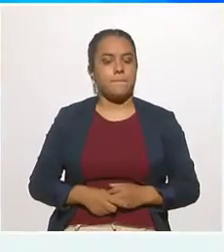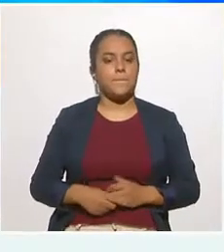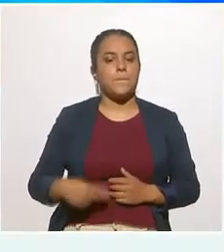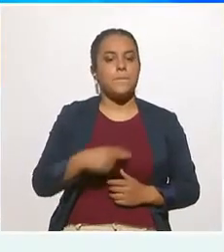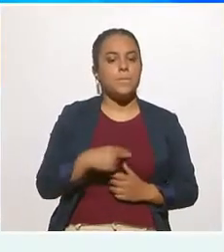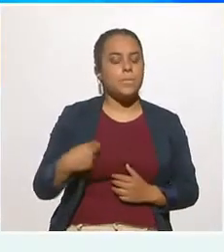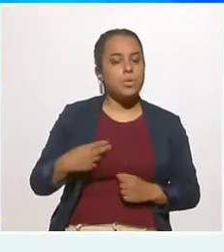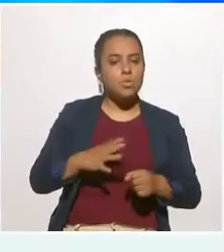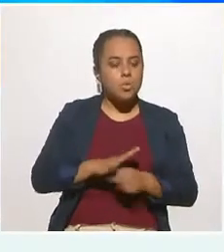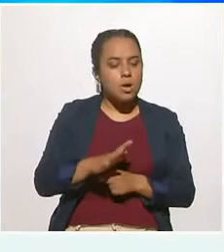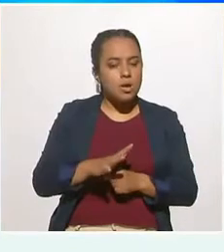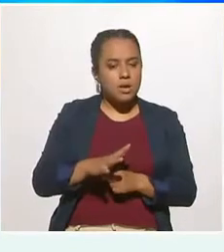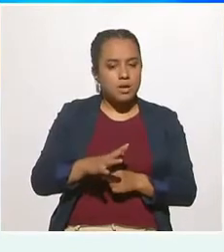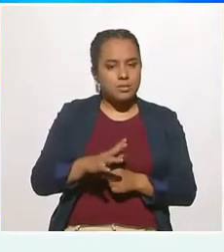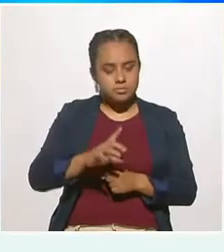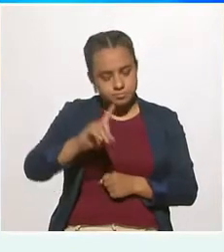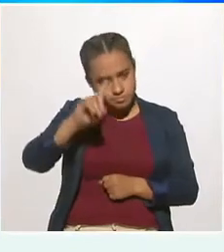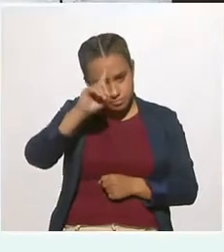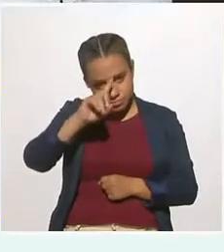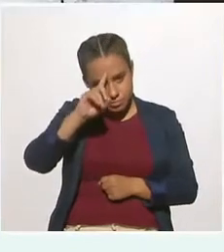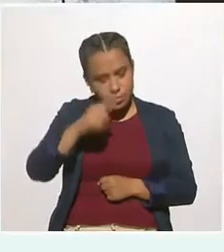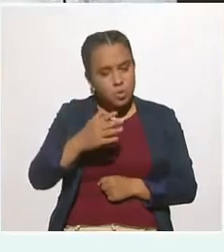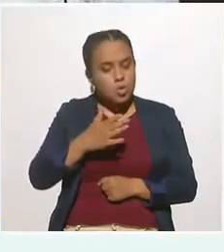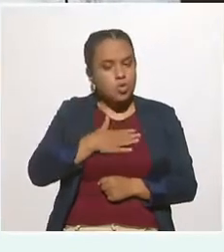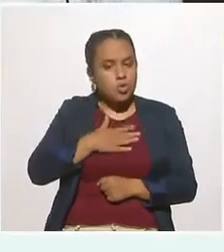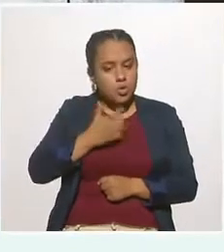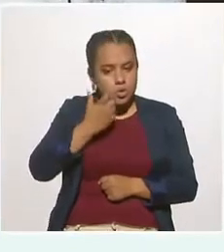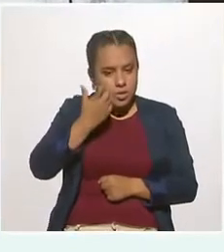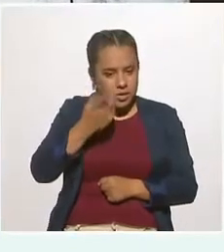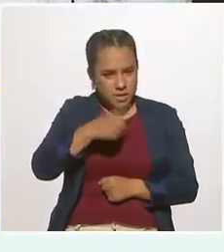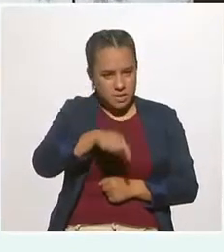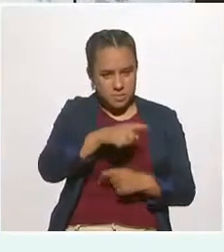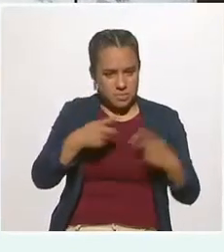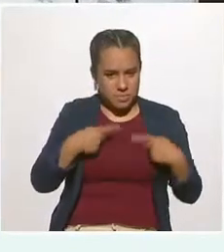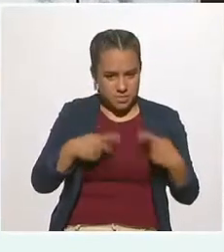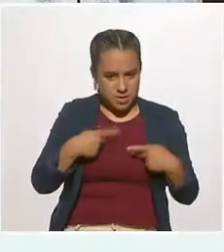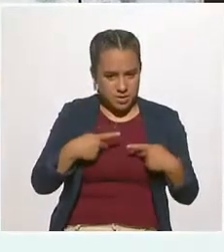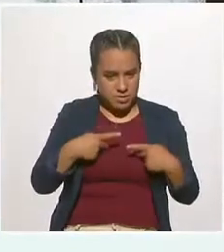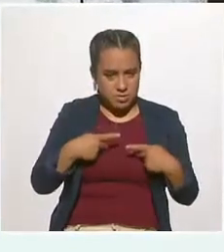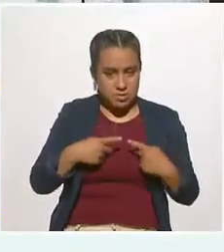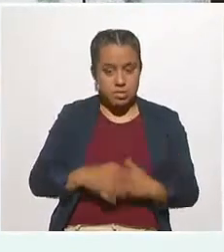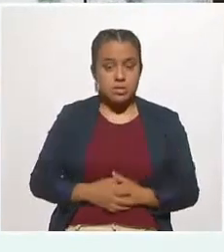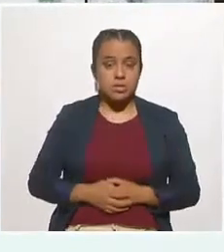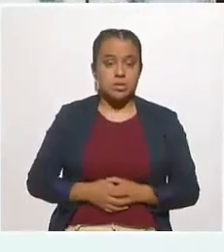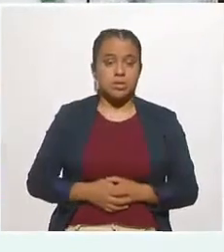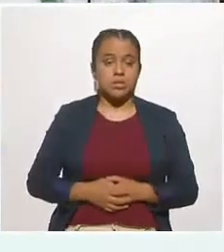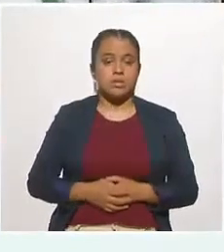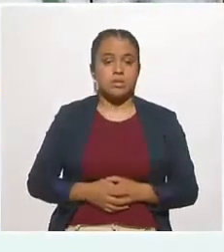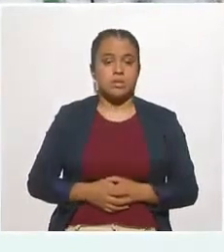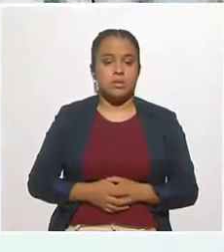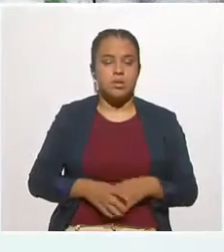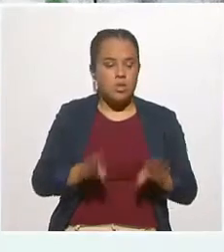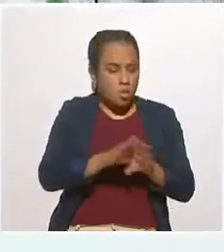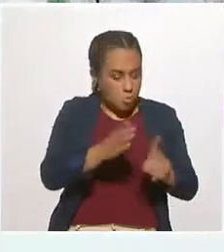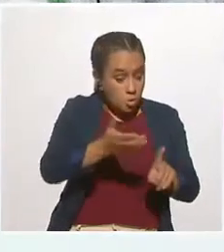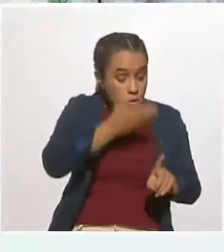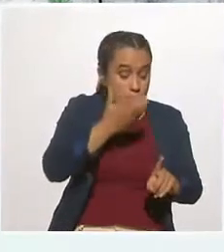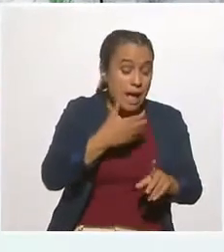yo trato de buscar con mis pacientes es más que parchar hábitos,